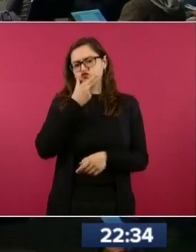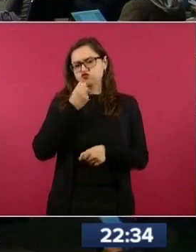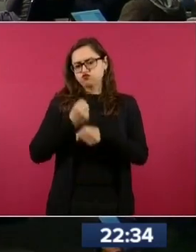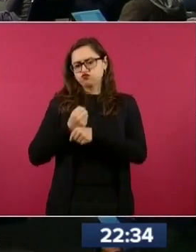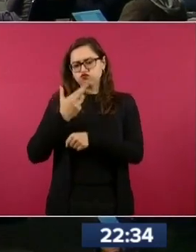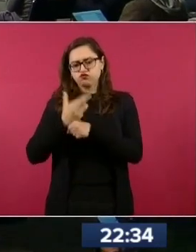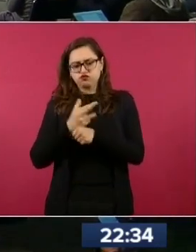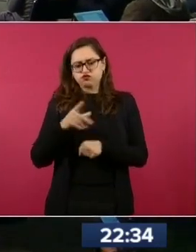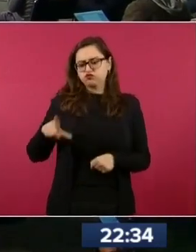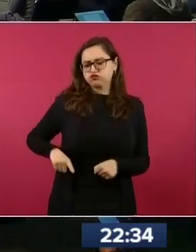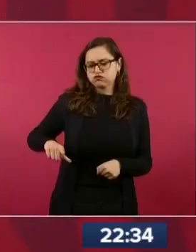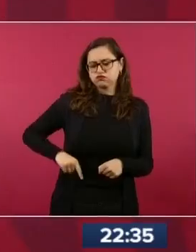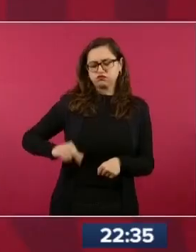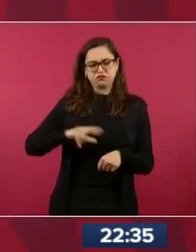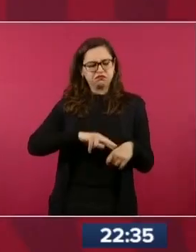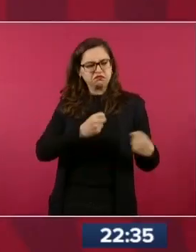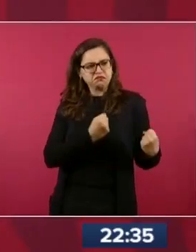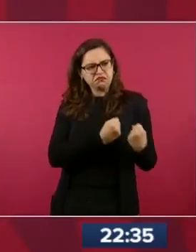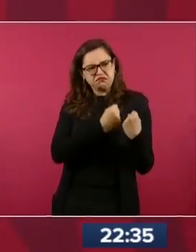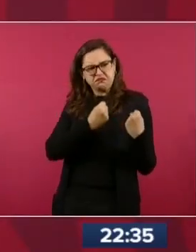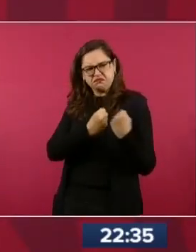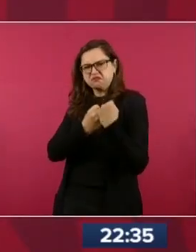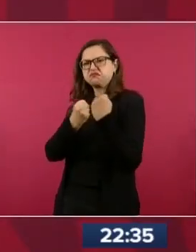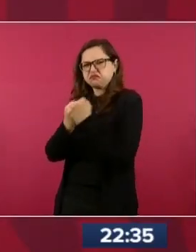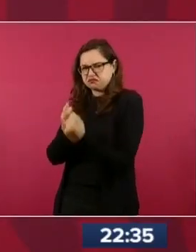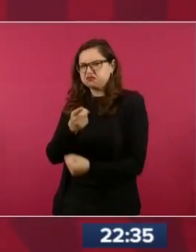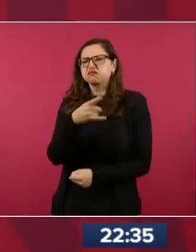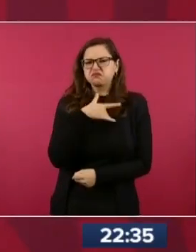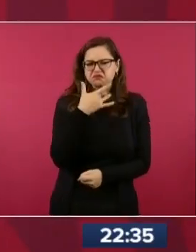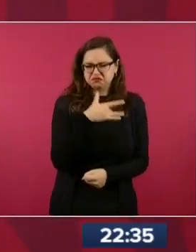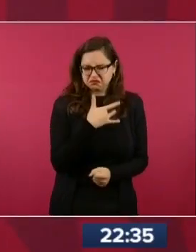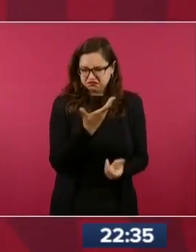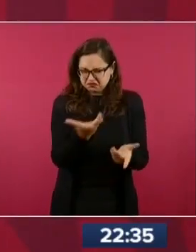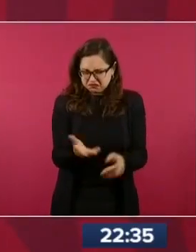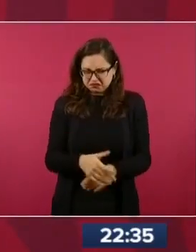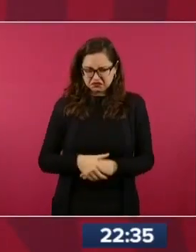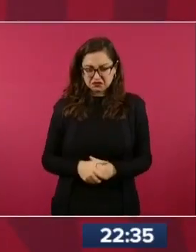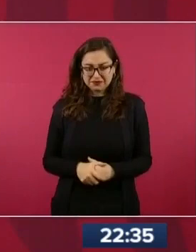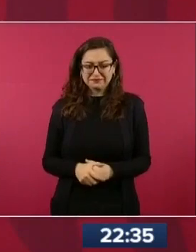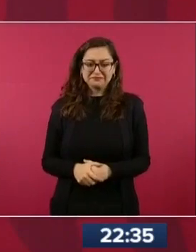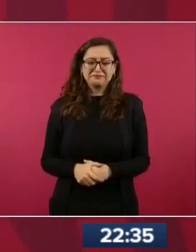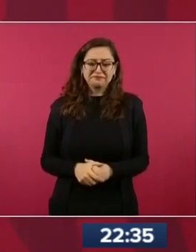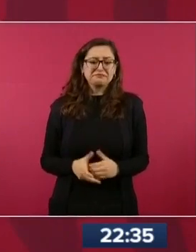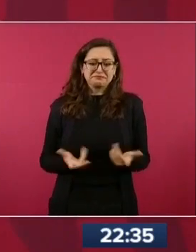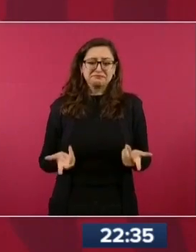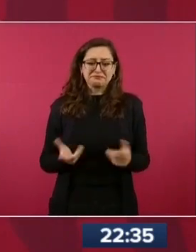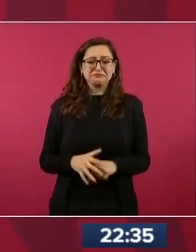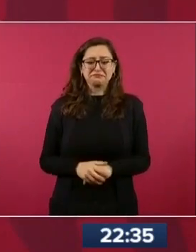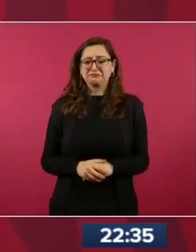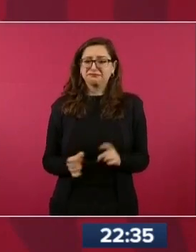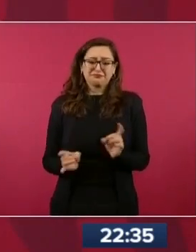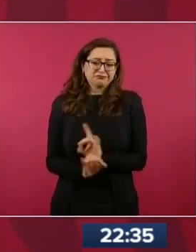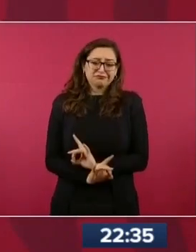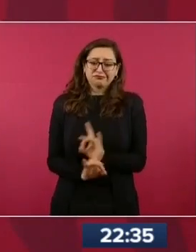Pues es parte de la polémica que debe de haber.